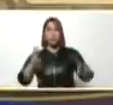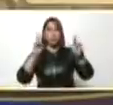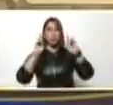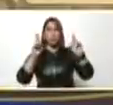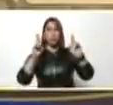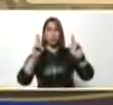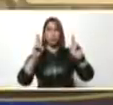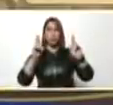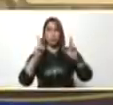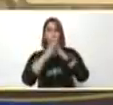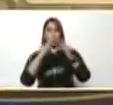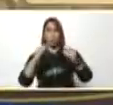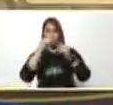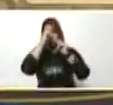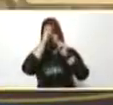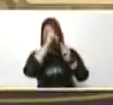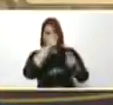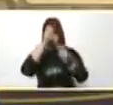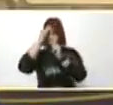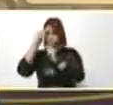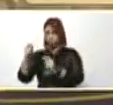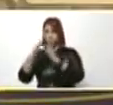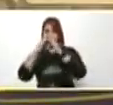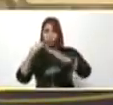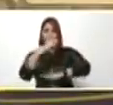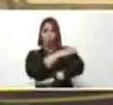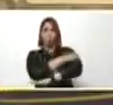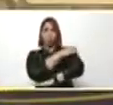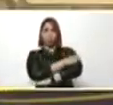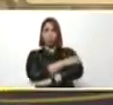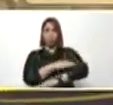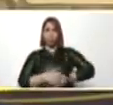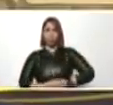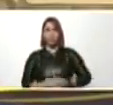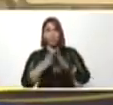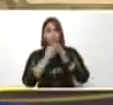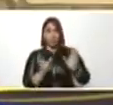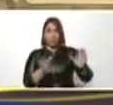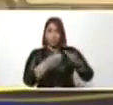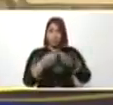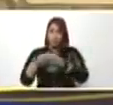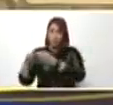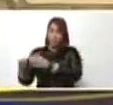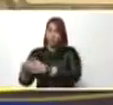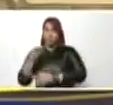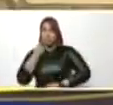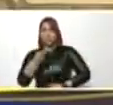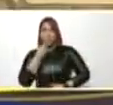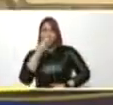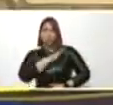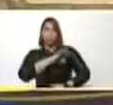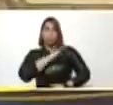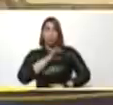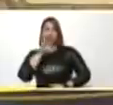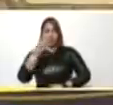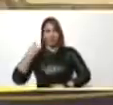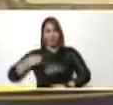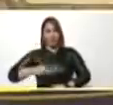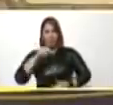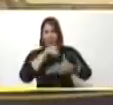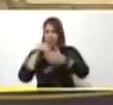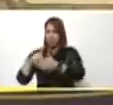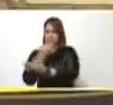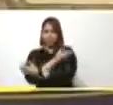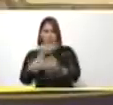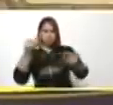en todas fueron reconocidas por toda la oposición y por todos los sectores políticos y sociales del país. Hemos tenido unas elecciones